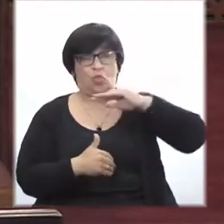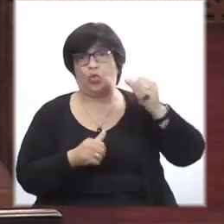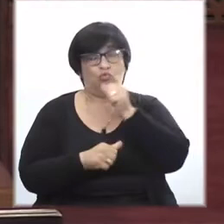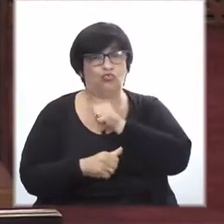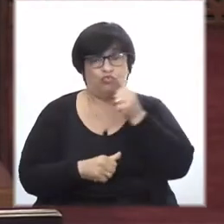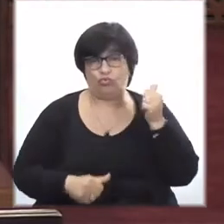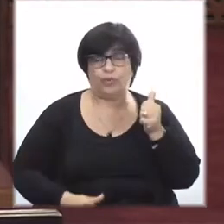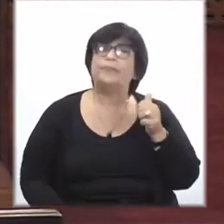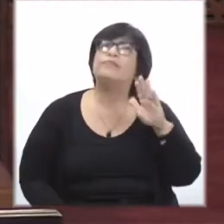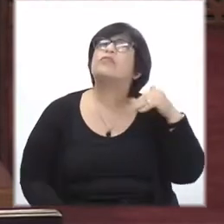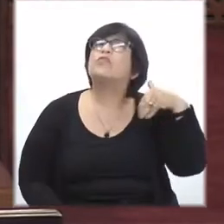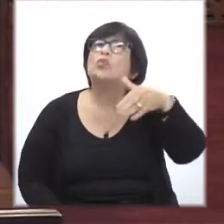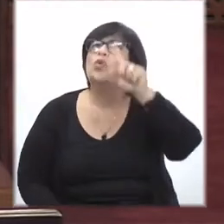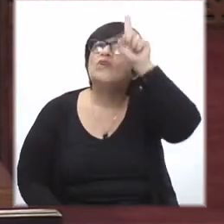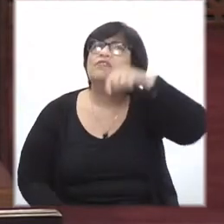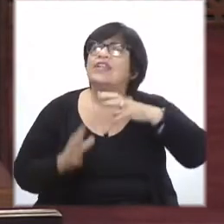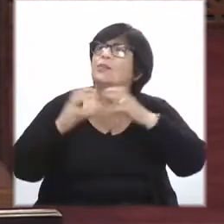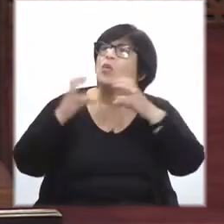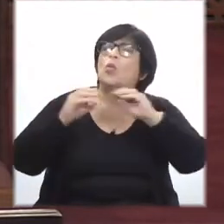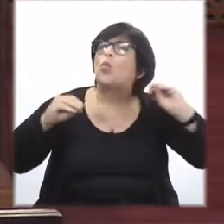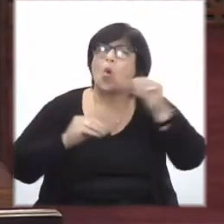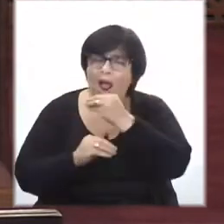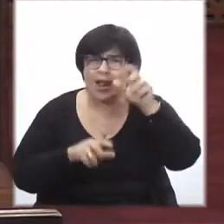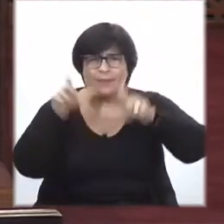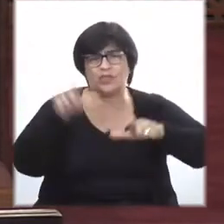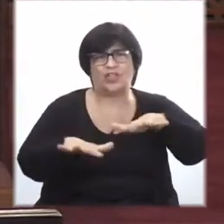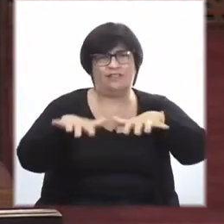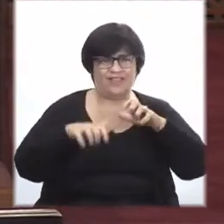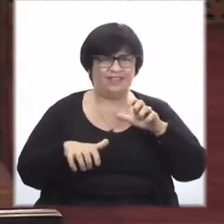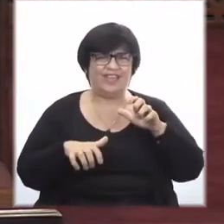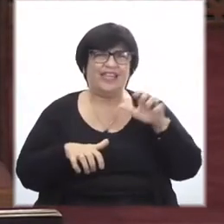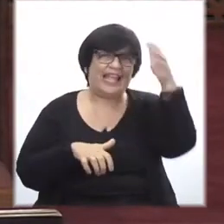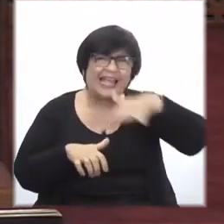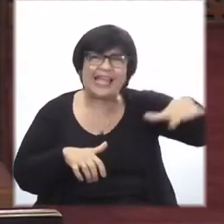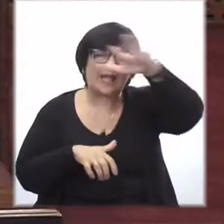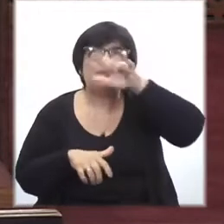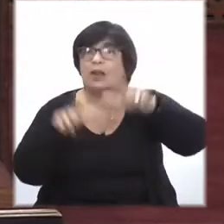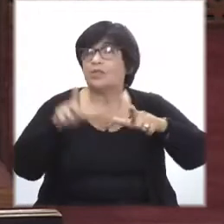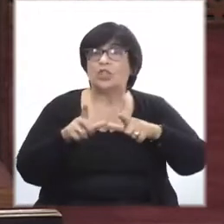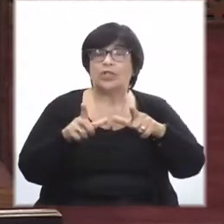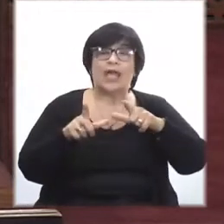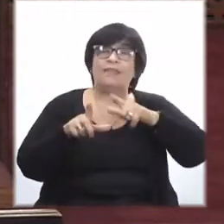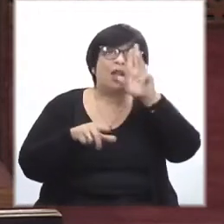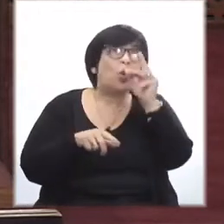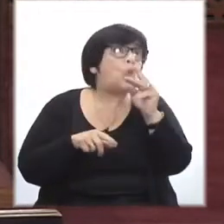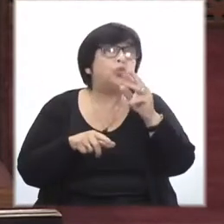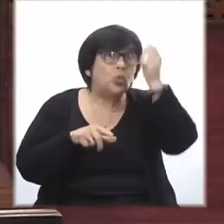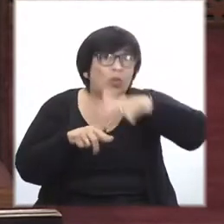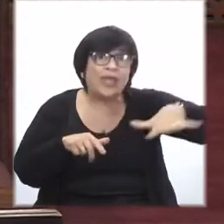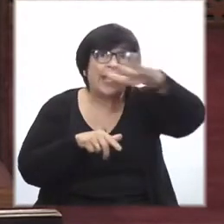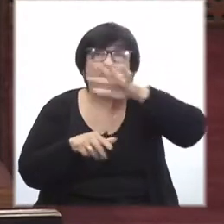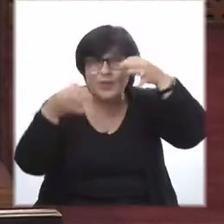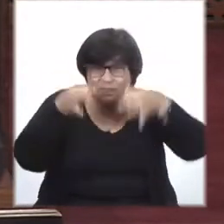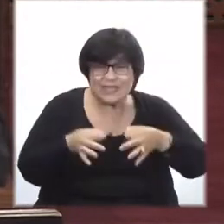futuro les abre la industria celulósica a nuestros hombres y mujeres del campo, a nuestros egresados de las escuelas agrarias, en especial la de